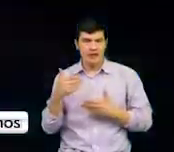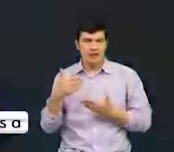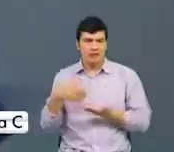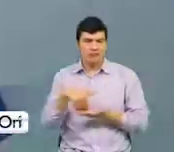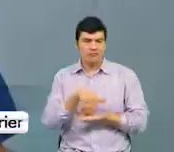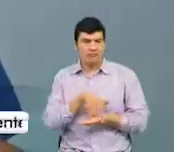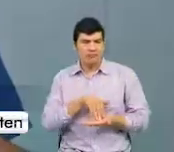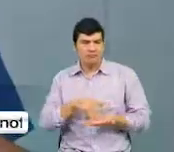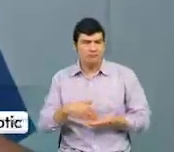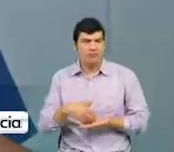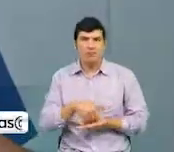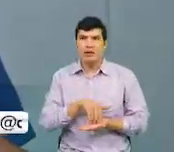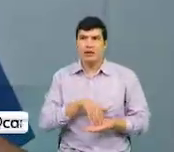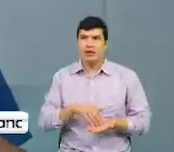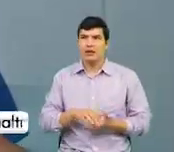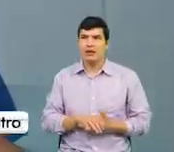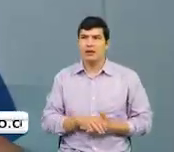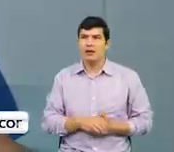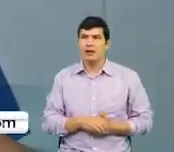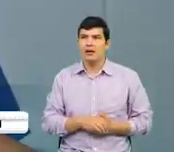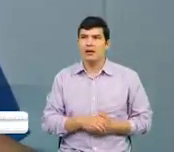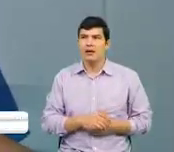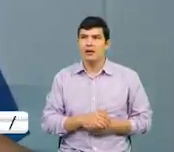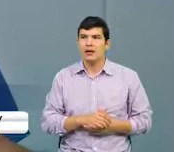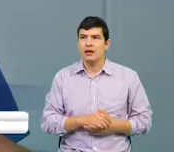debilitarse. Esta enfermedad empieza